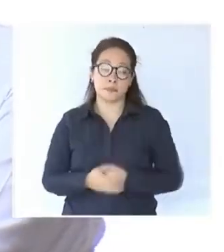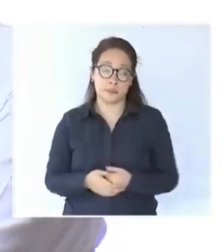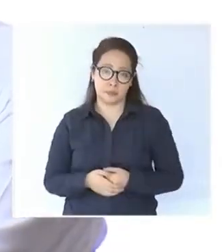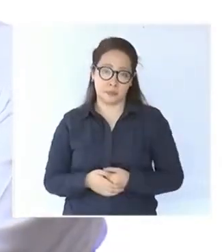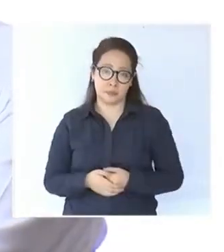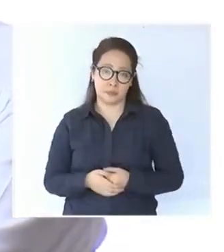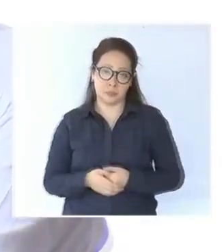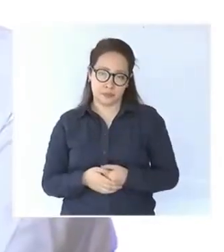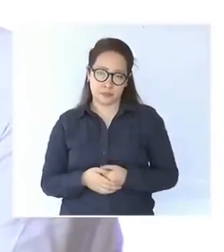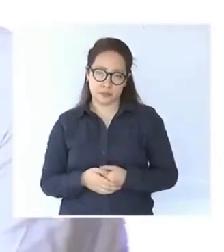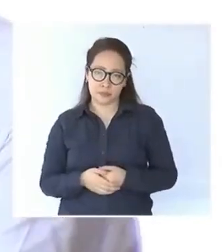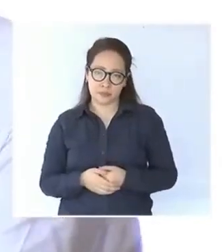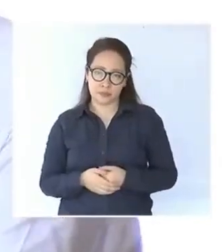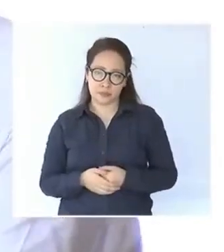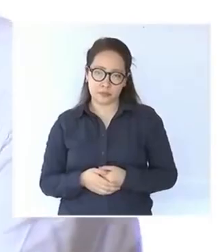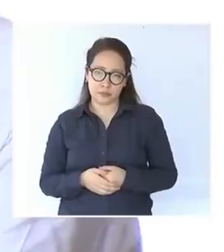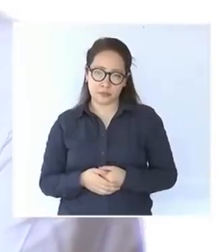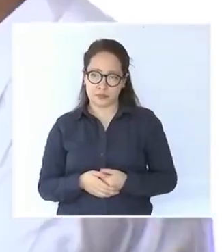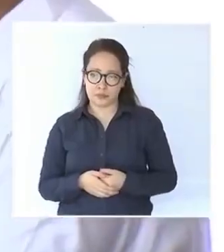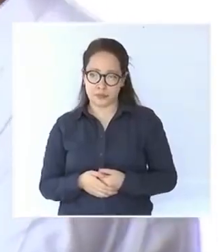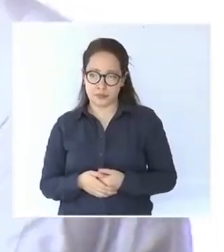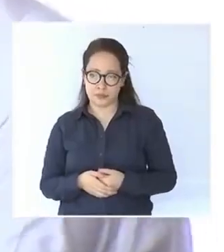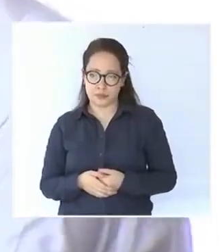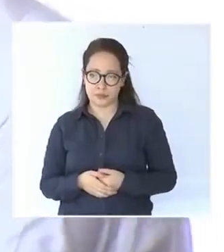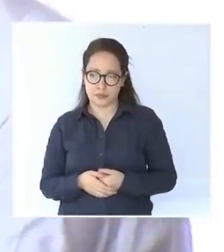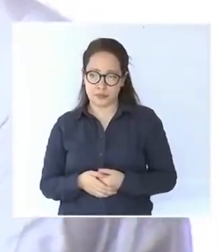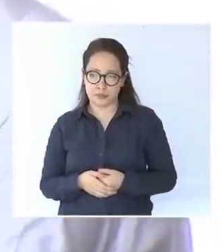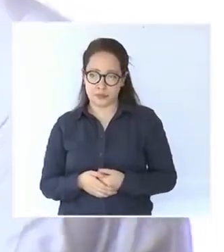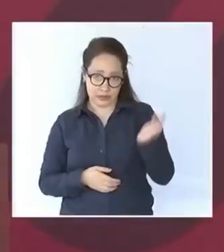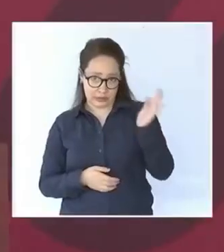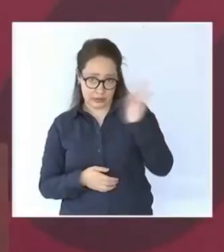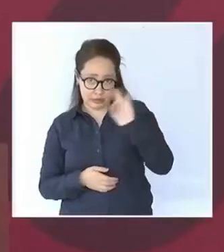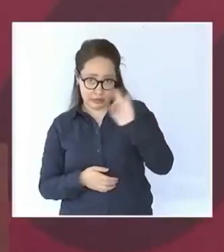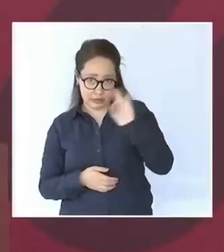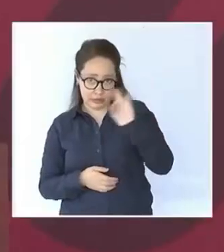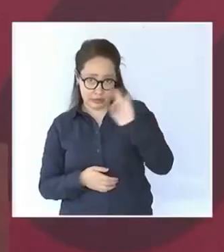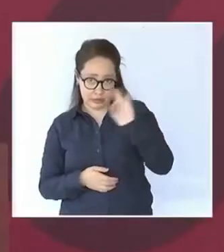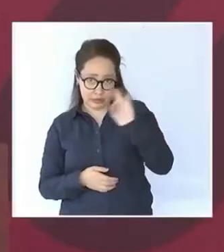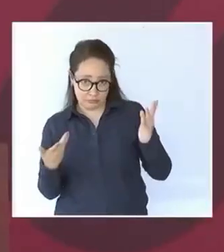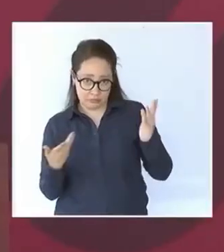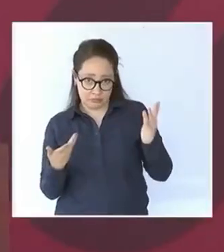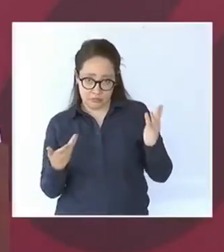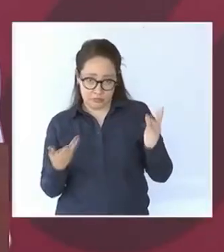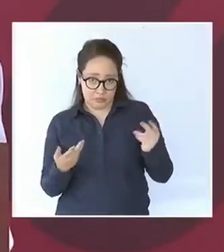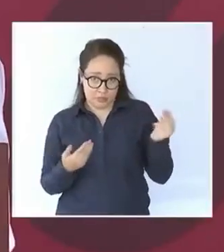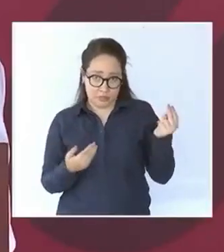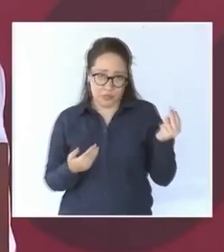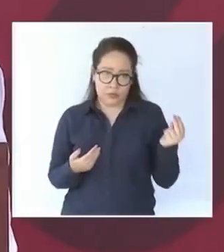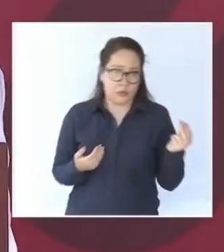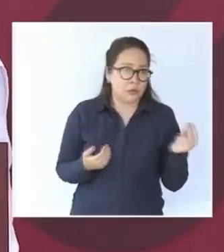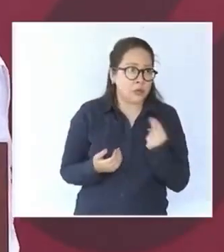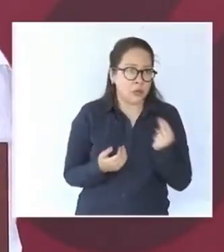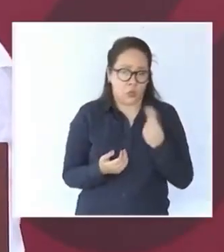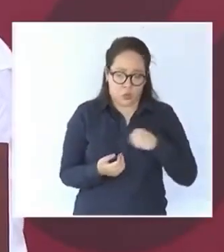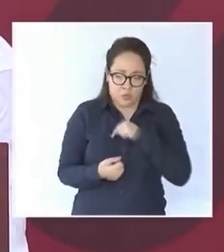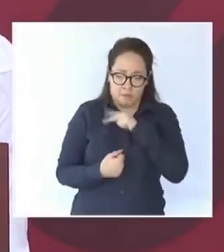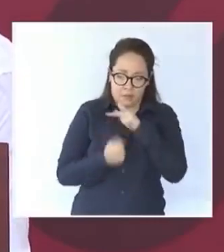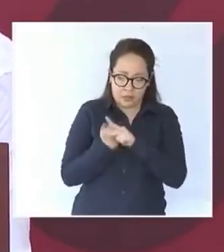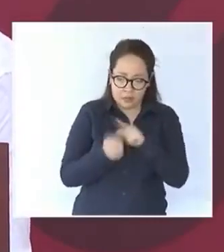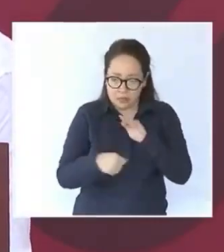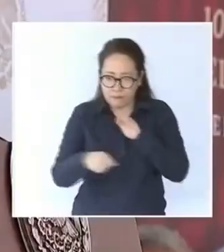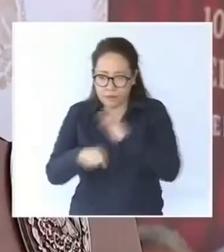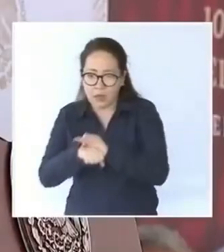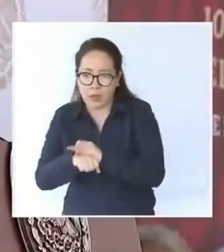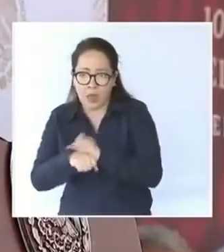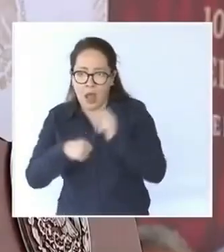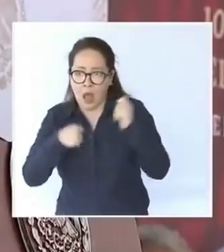Villegas Villarreal al desaprobar los rumores sobre el estado de salud del presidente Andrés